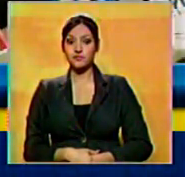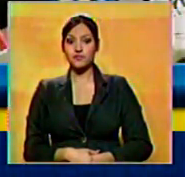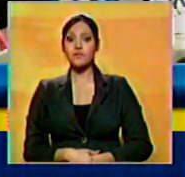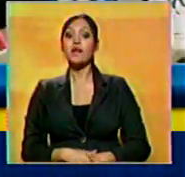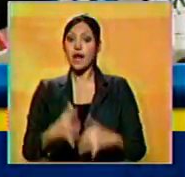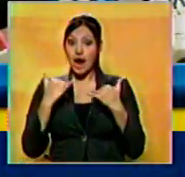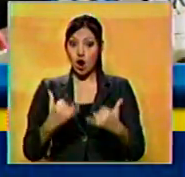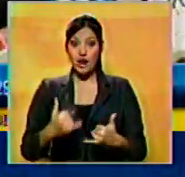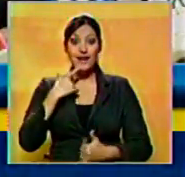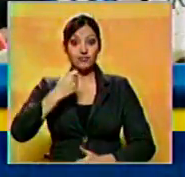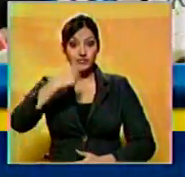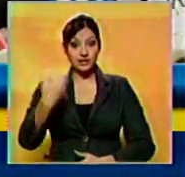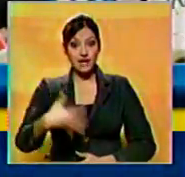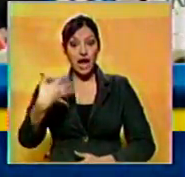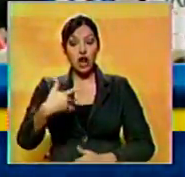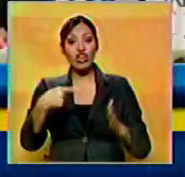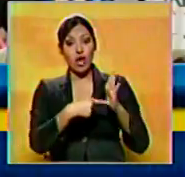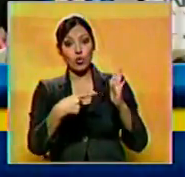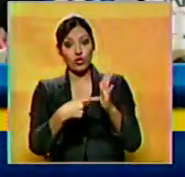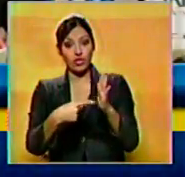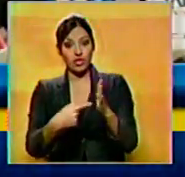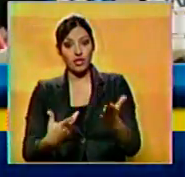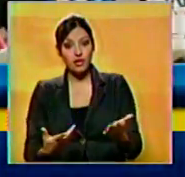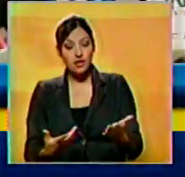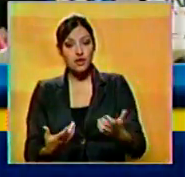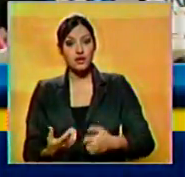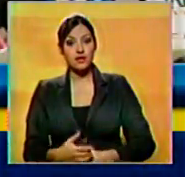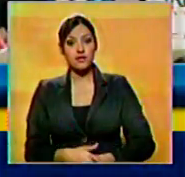Tenemos una morosidad del